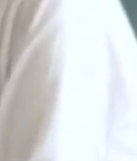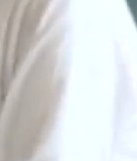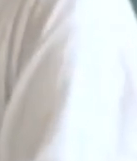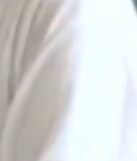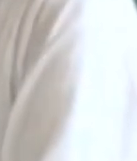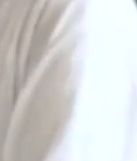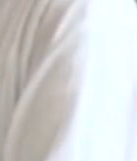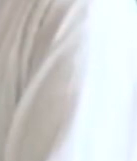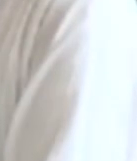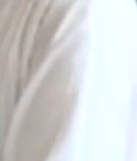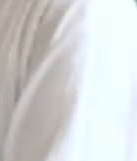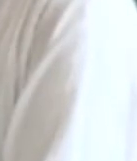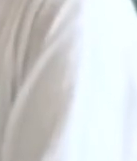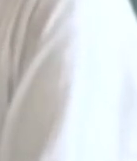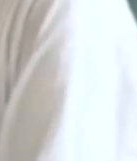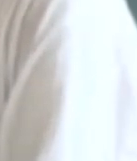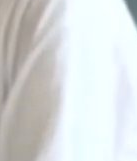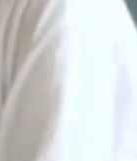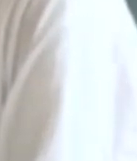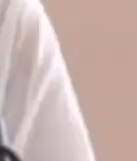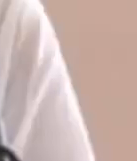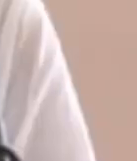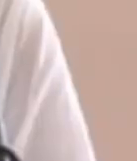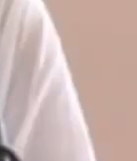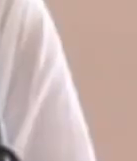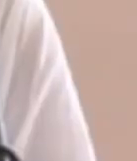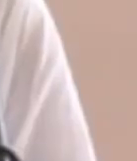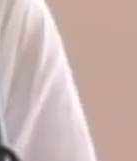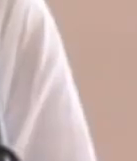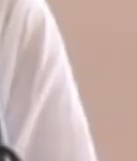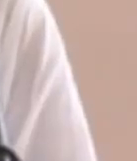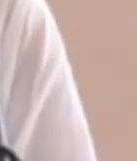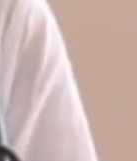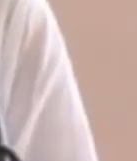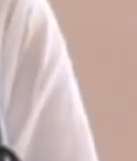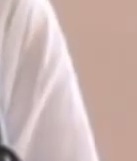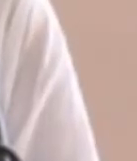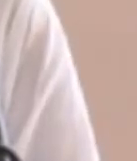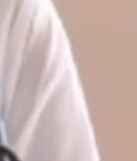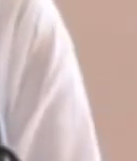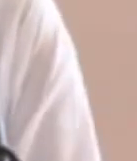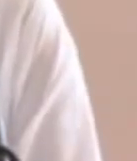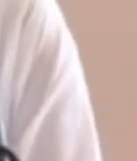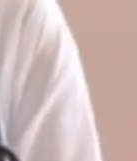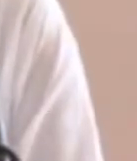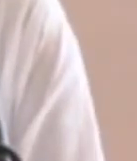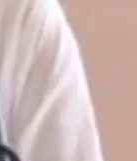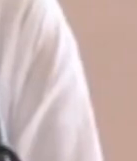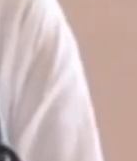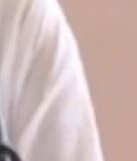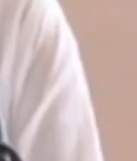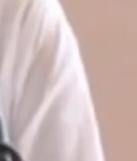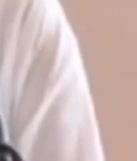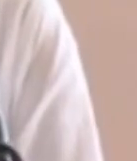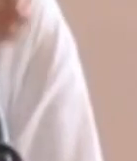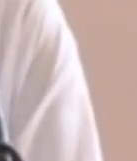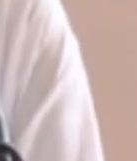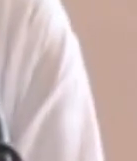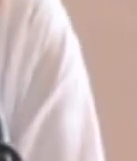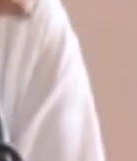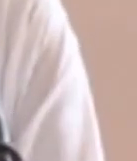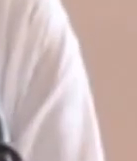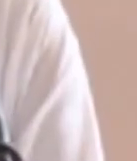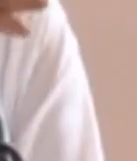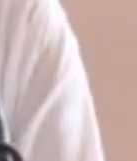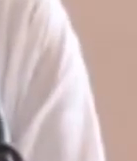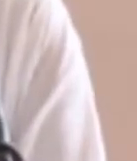es así es en todo el mundo así son los políticos los políticos no los humanos ventures porque te has sector es un mentiroso propio matt